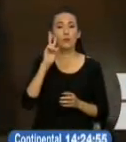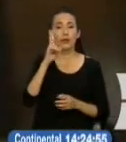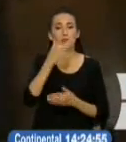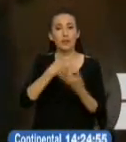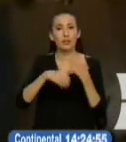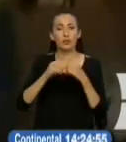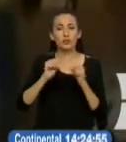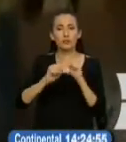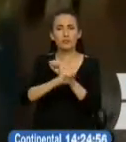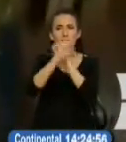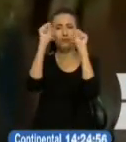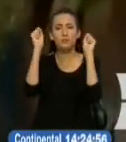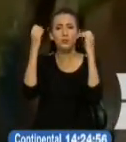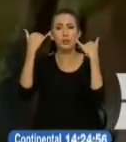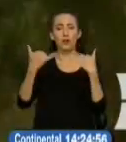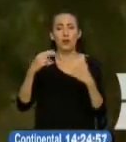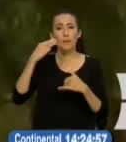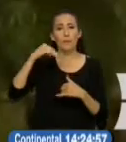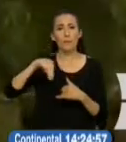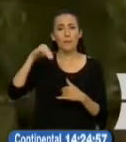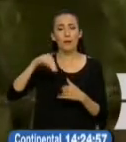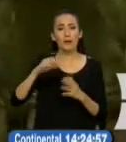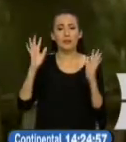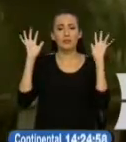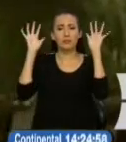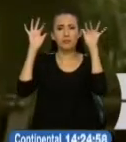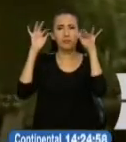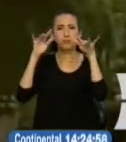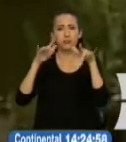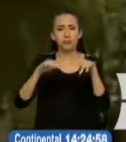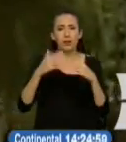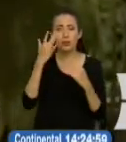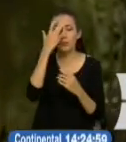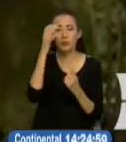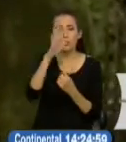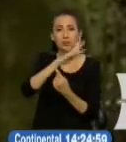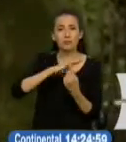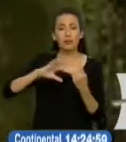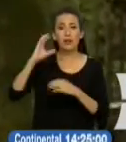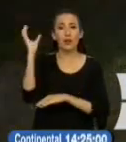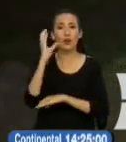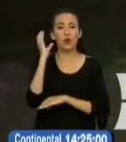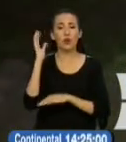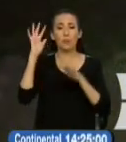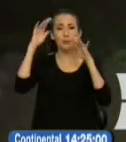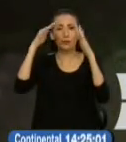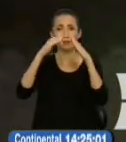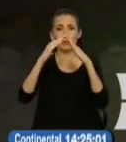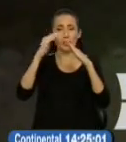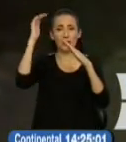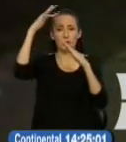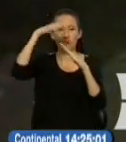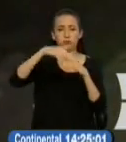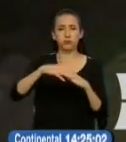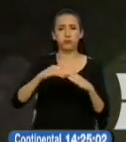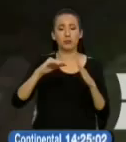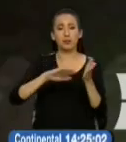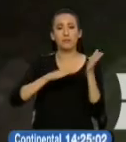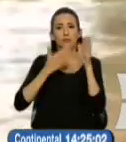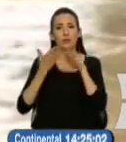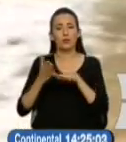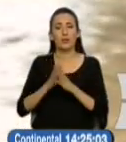murieron en la madrugada de este martes luego de que un deslizamiento de tierra provocado por la temporada invernal en Colombia sepultó la casa en la que se encontraban al sur de